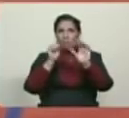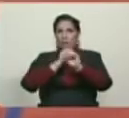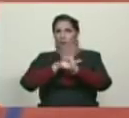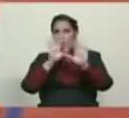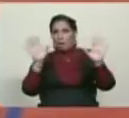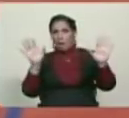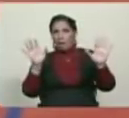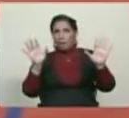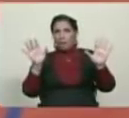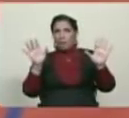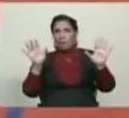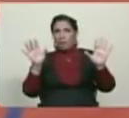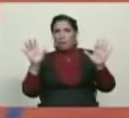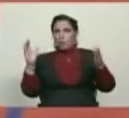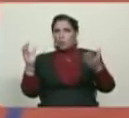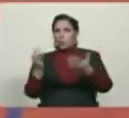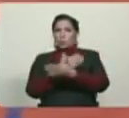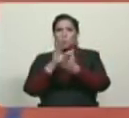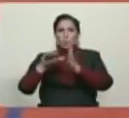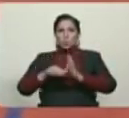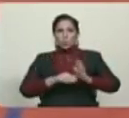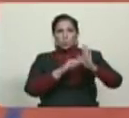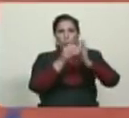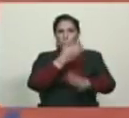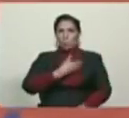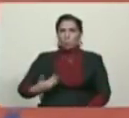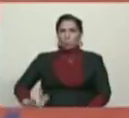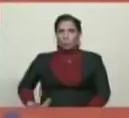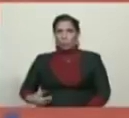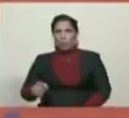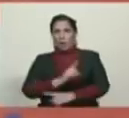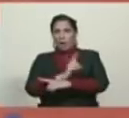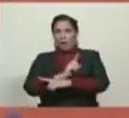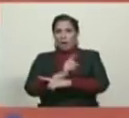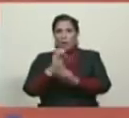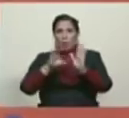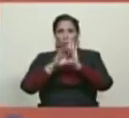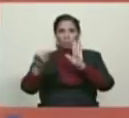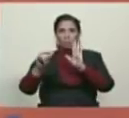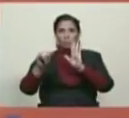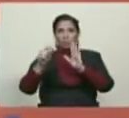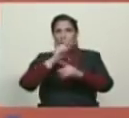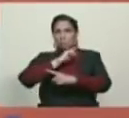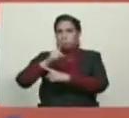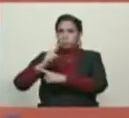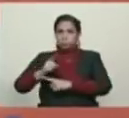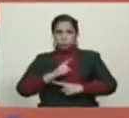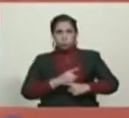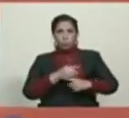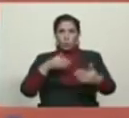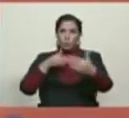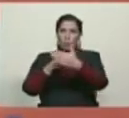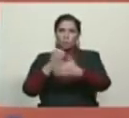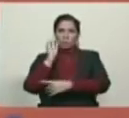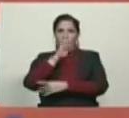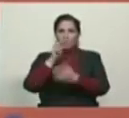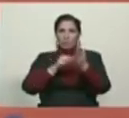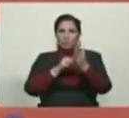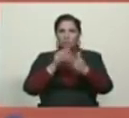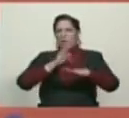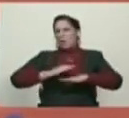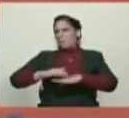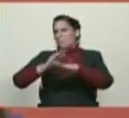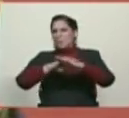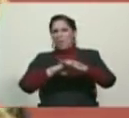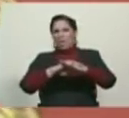de la presidencia. Esa decisión aceleraría la acción de la constituyente de tomar medidas contra la Asamblea Nacional, lo que tiene que pasar para que se adelanten en